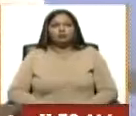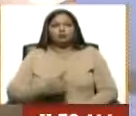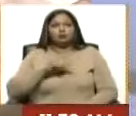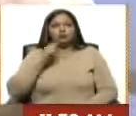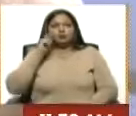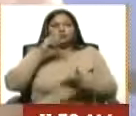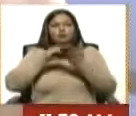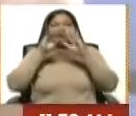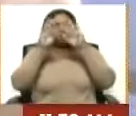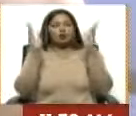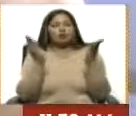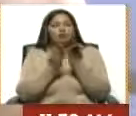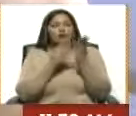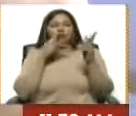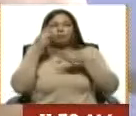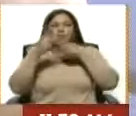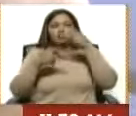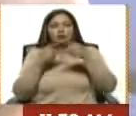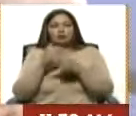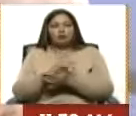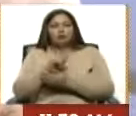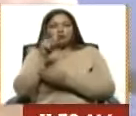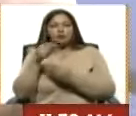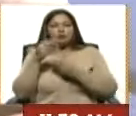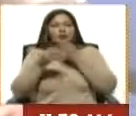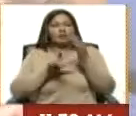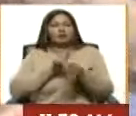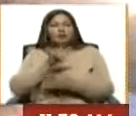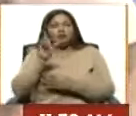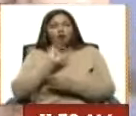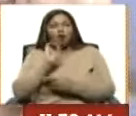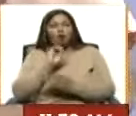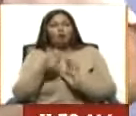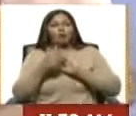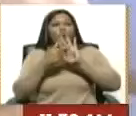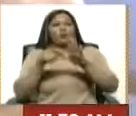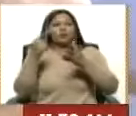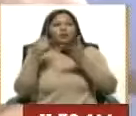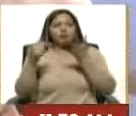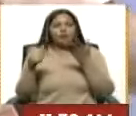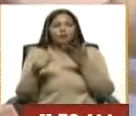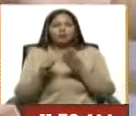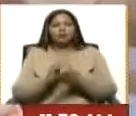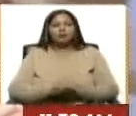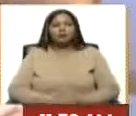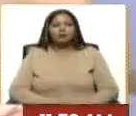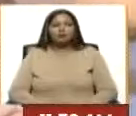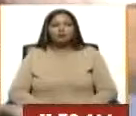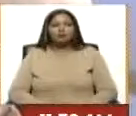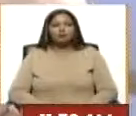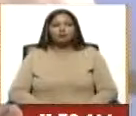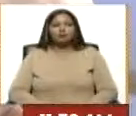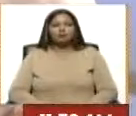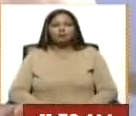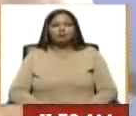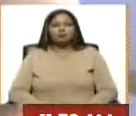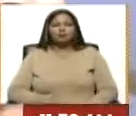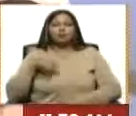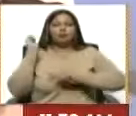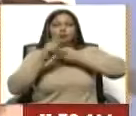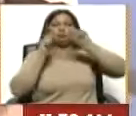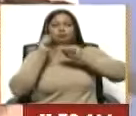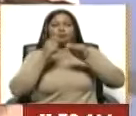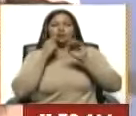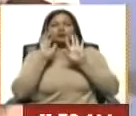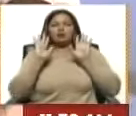persona que simplemente es una persona que hace viajes o que muestra paisajes o que está mostrando un lugar, le llega esa lluvia de comentarios y